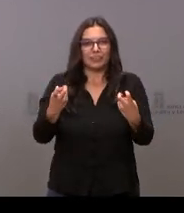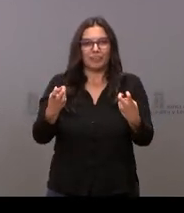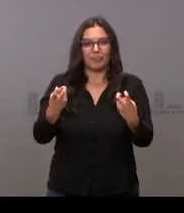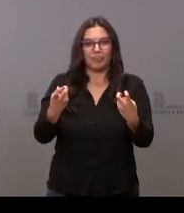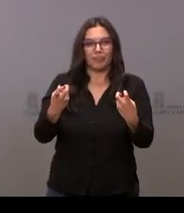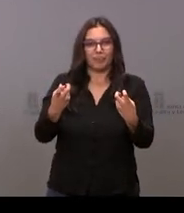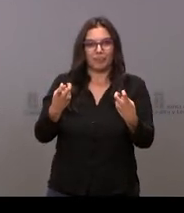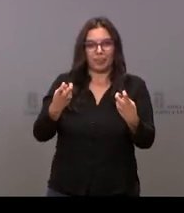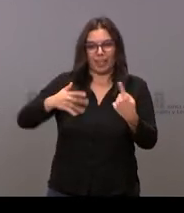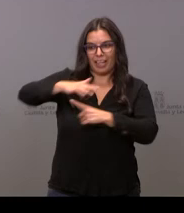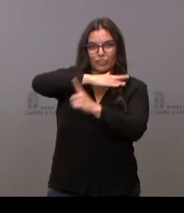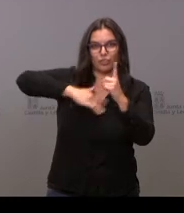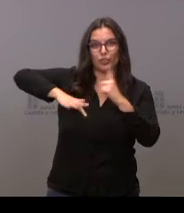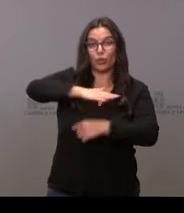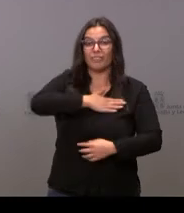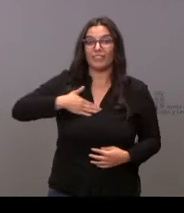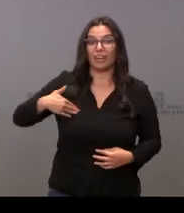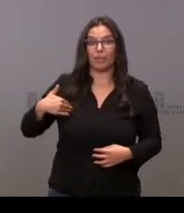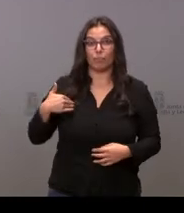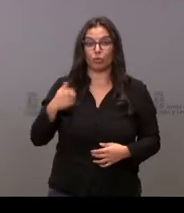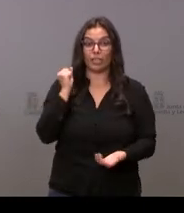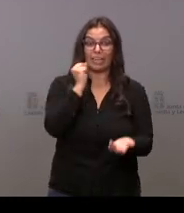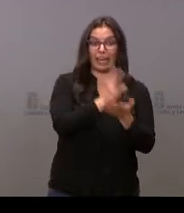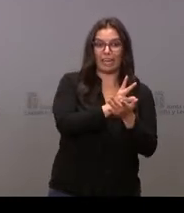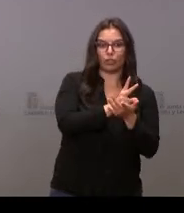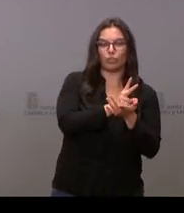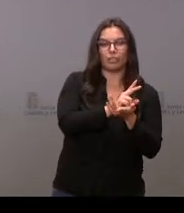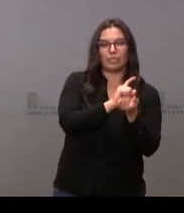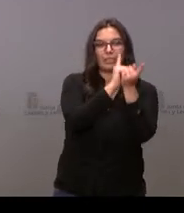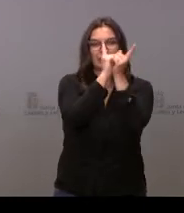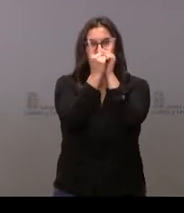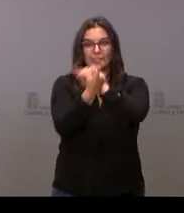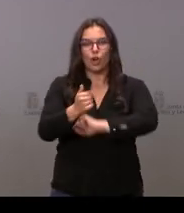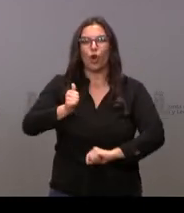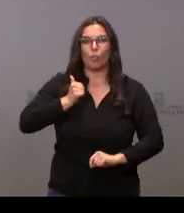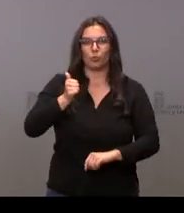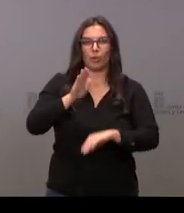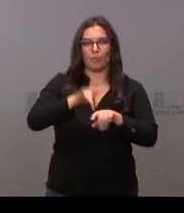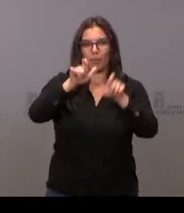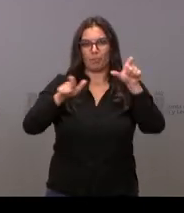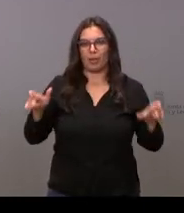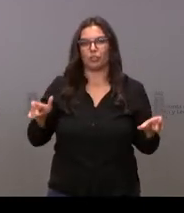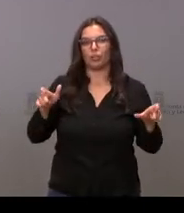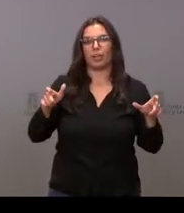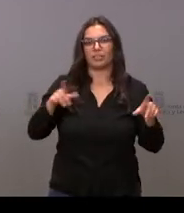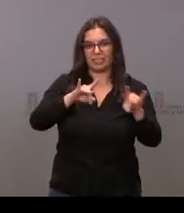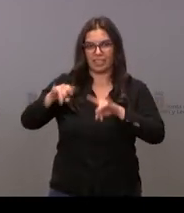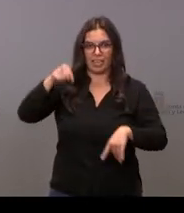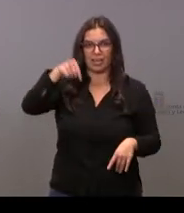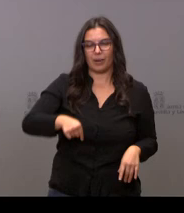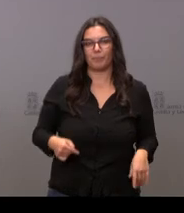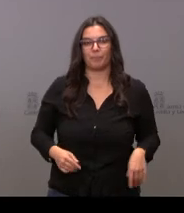el mundo que nos rodea queremos convertir los retos en oportunidades para las personas de esta tierra